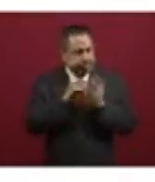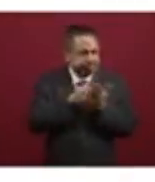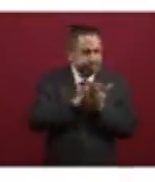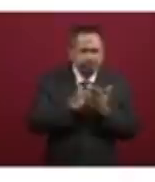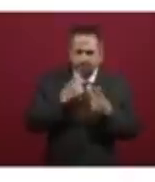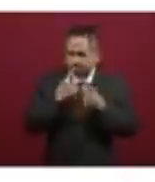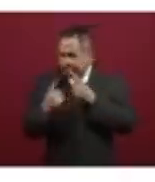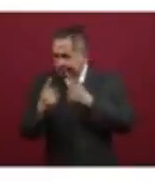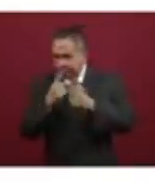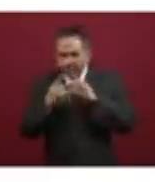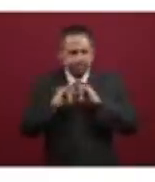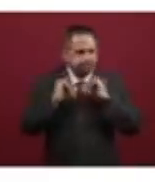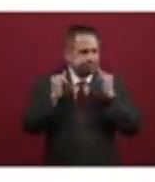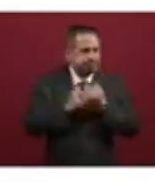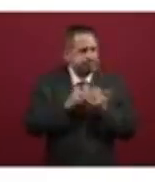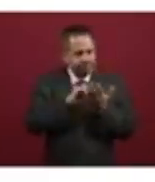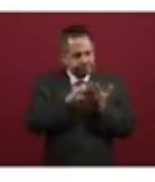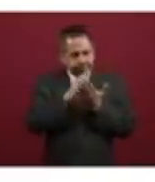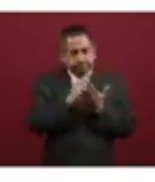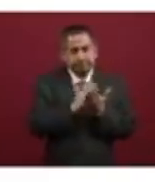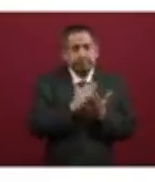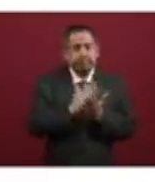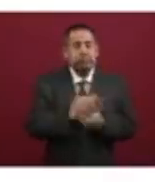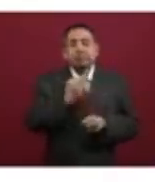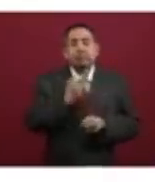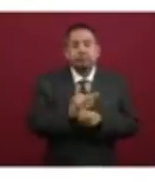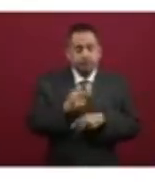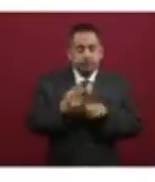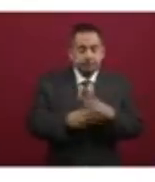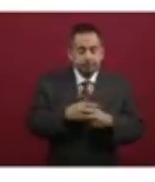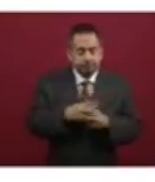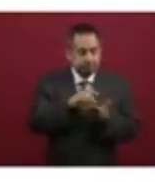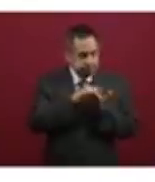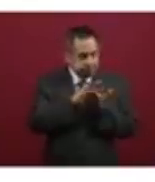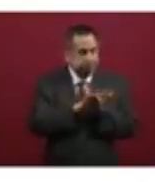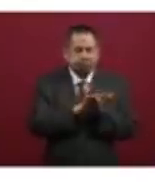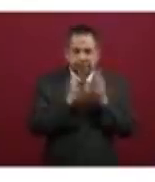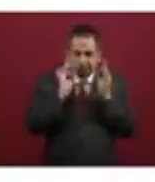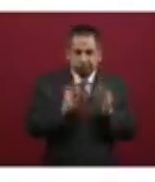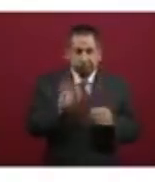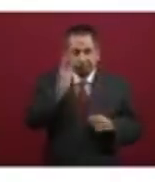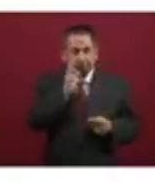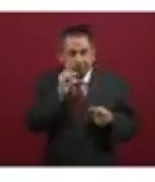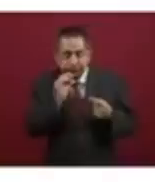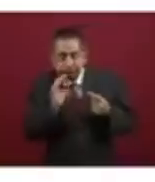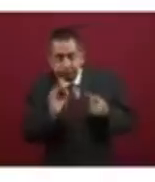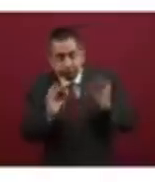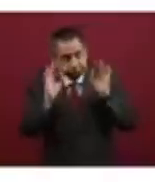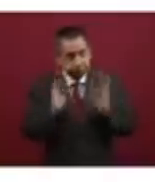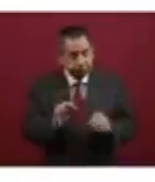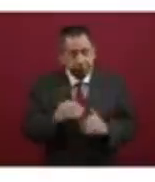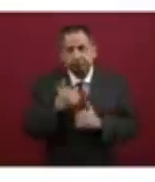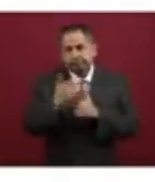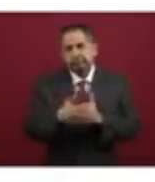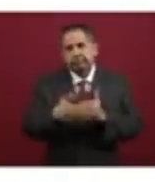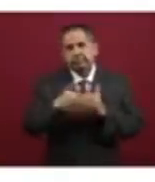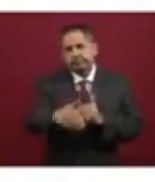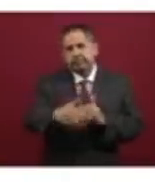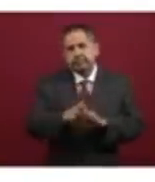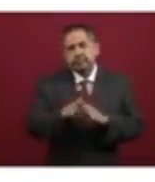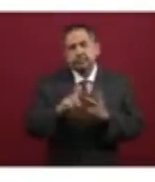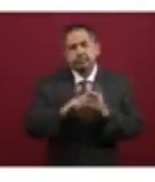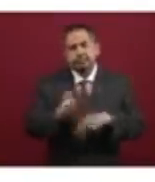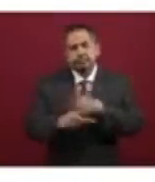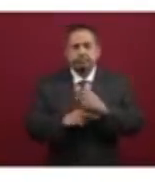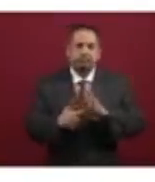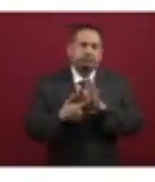diagnóstico. Estamos en la fase de confirmar los datos, se están validando y estamos en condiciones de